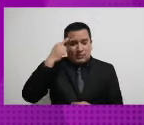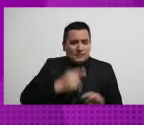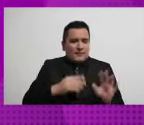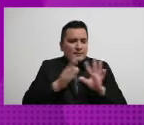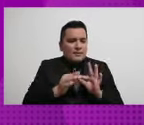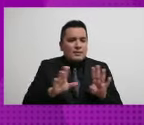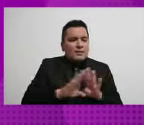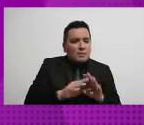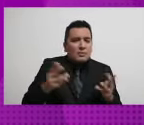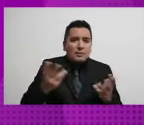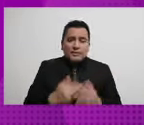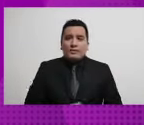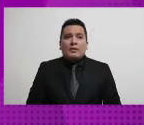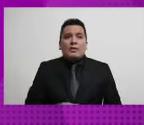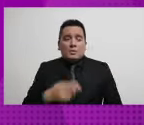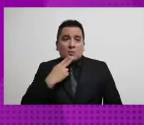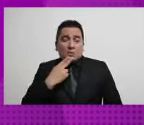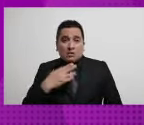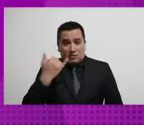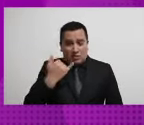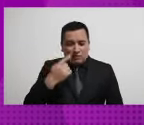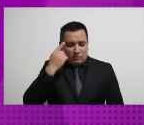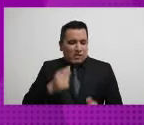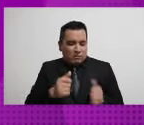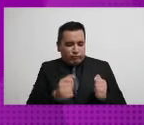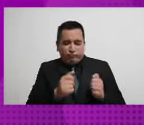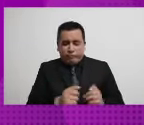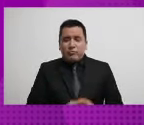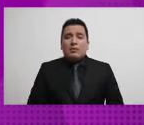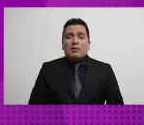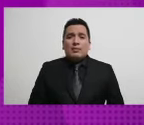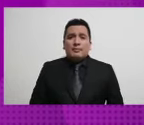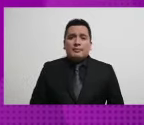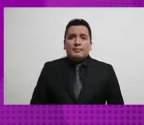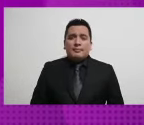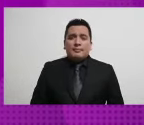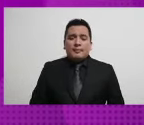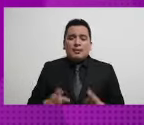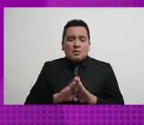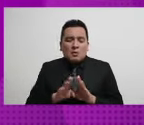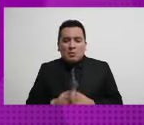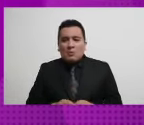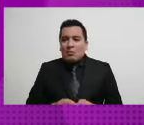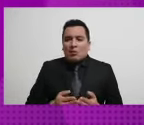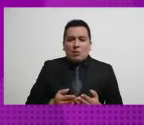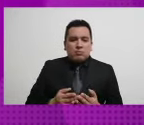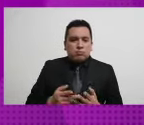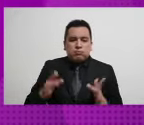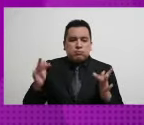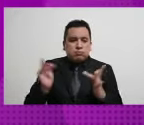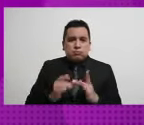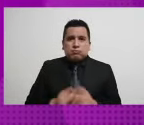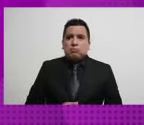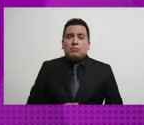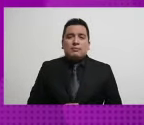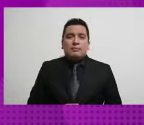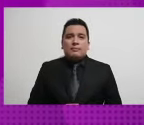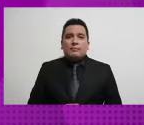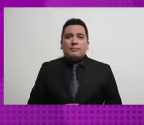iban a manejar los celulares el día de la elección, a qué hora se abría la casilla,